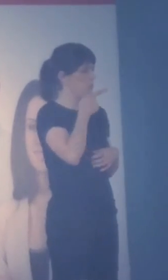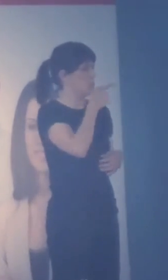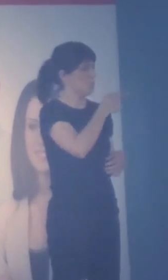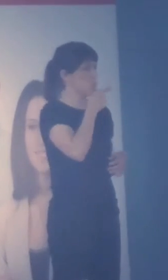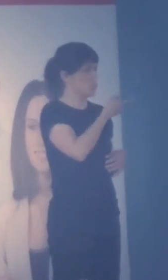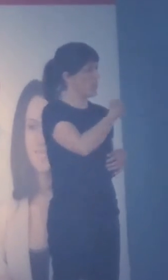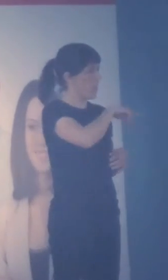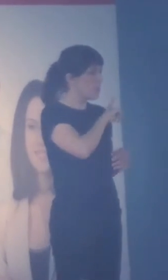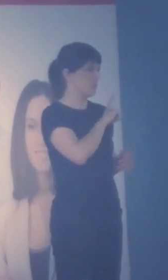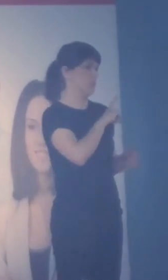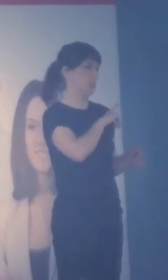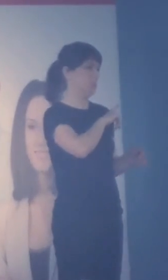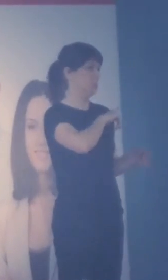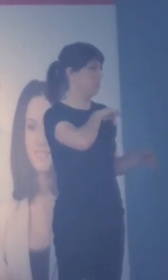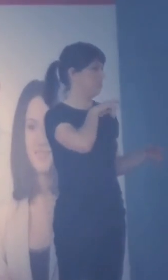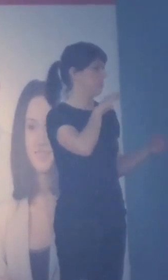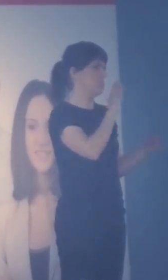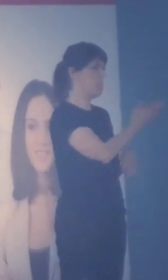imperialismo.